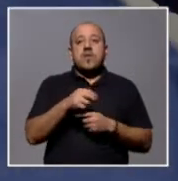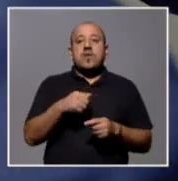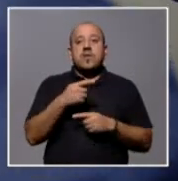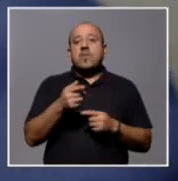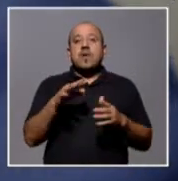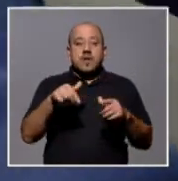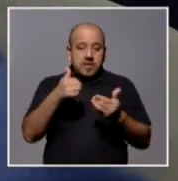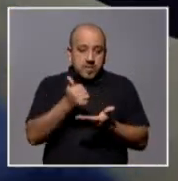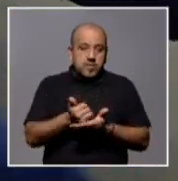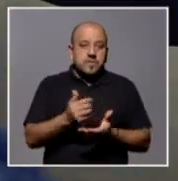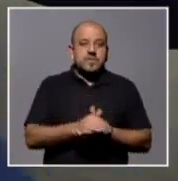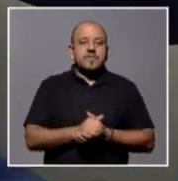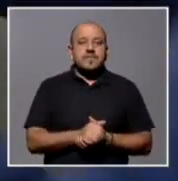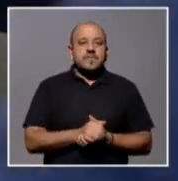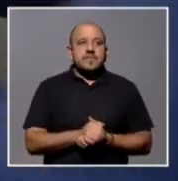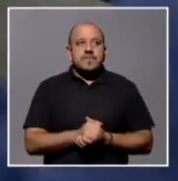acá estamos.